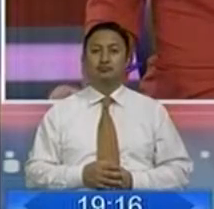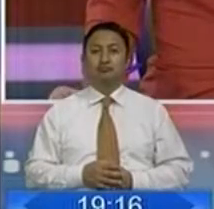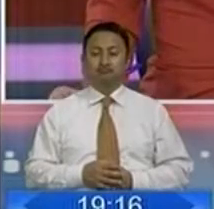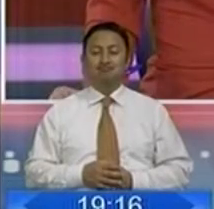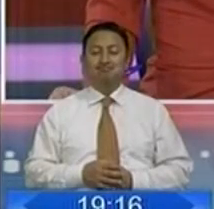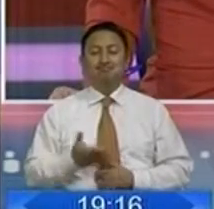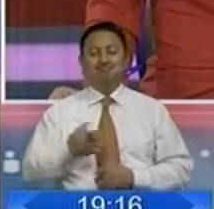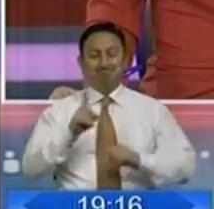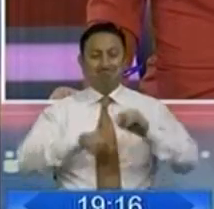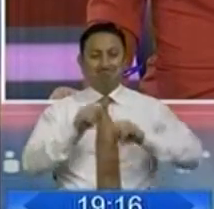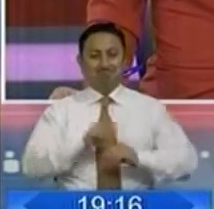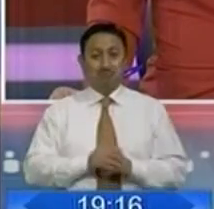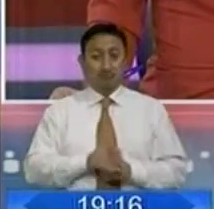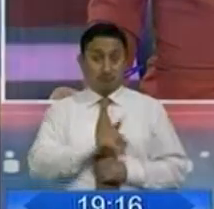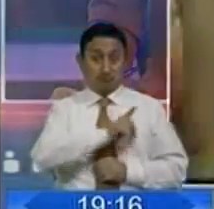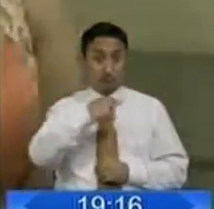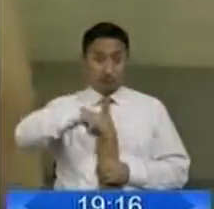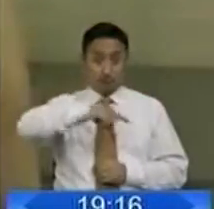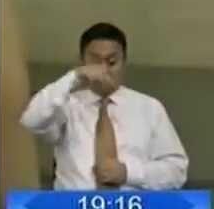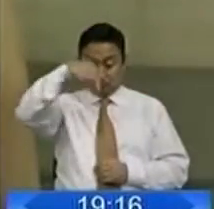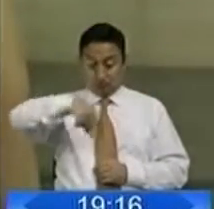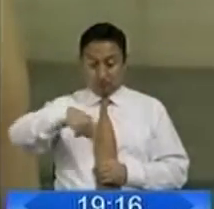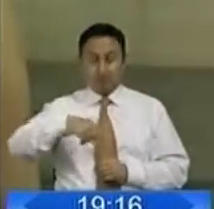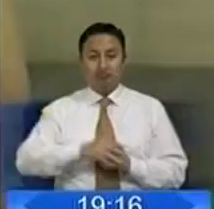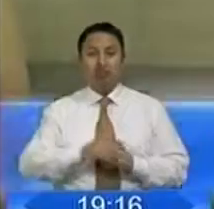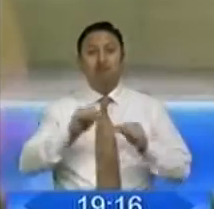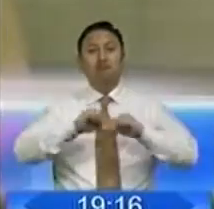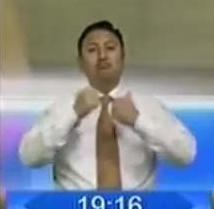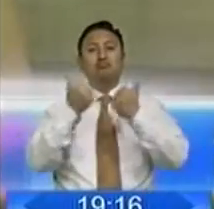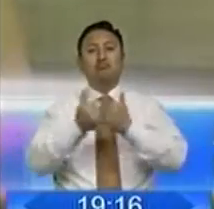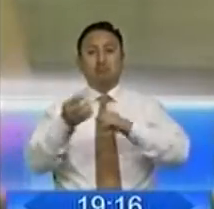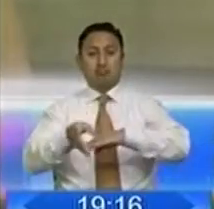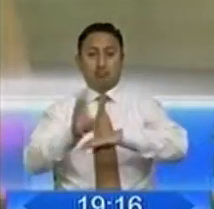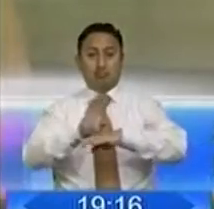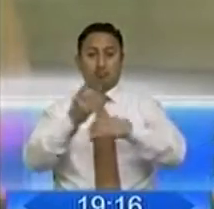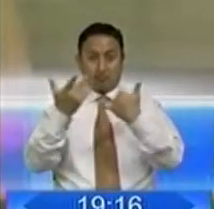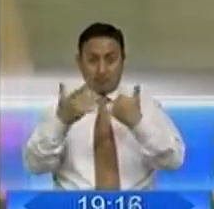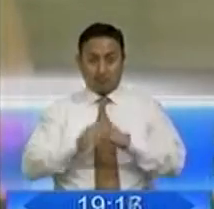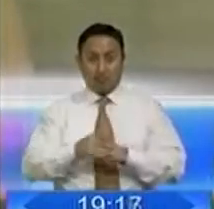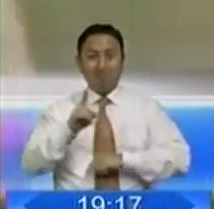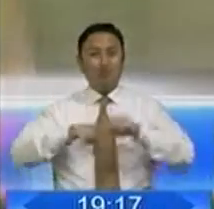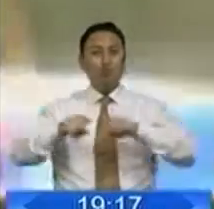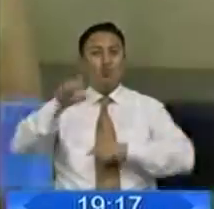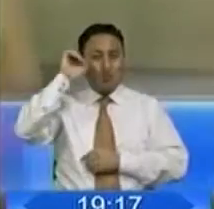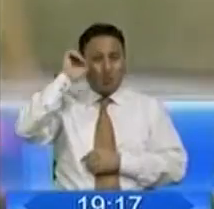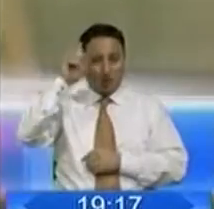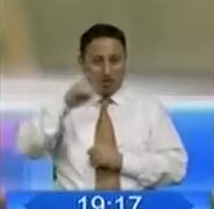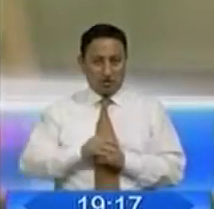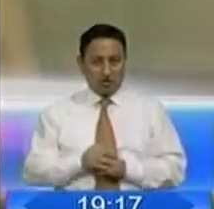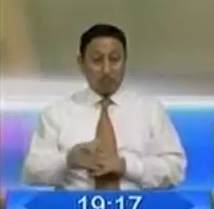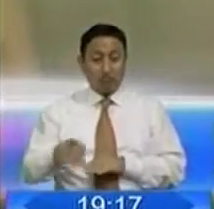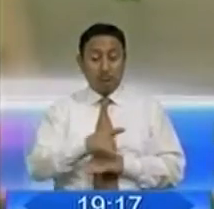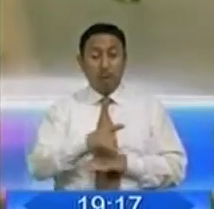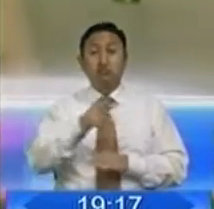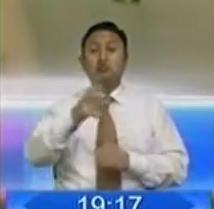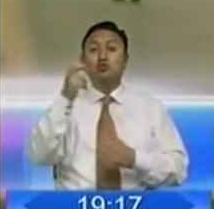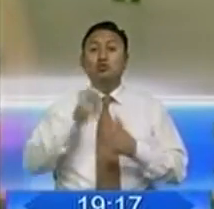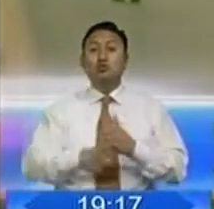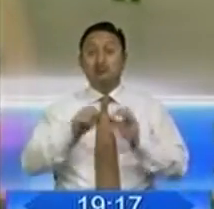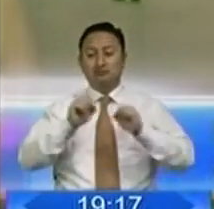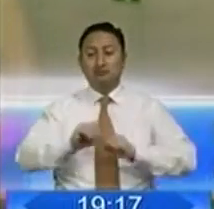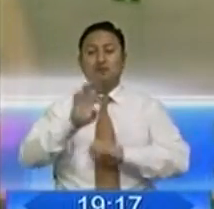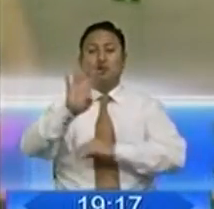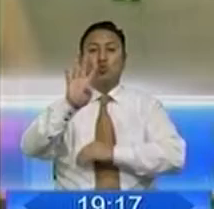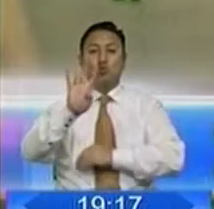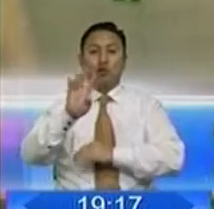Así es, amigos televidentes, nosotros aquí en el Palacio Legislativo ya tenemos algunas reacciones de lo que fue la censura y destitución de